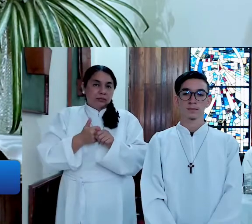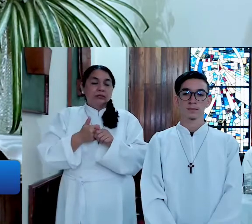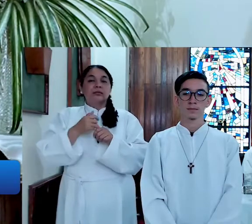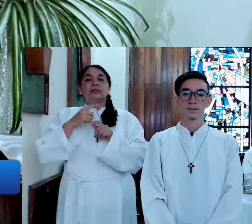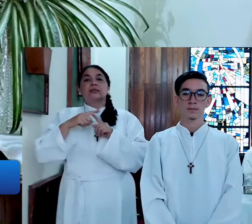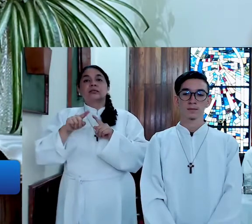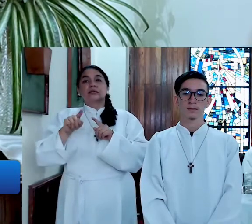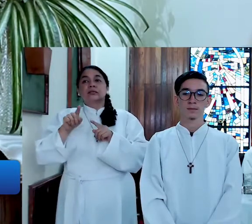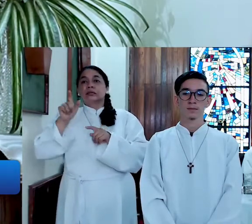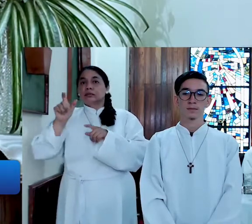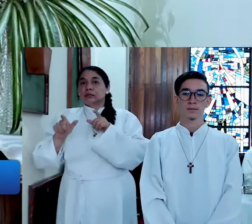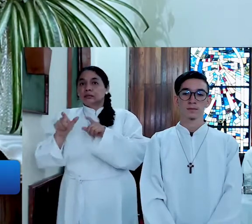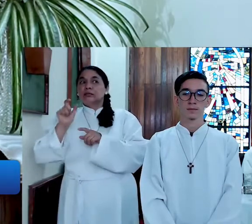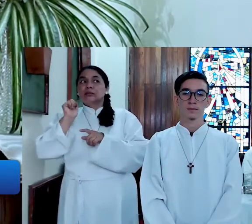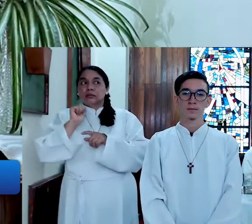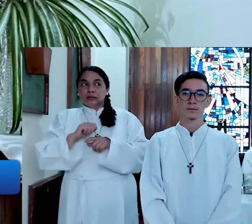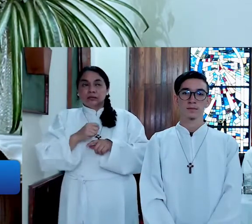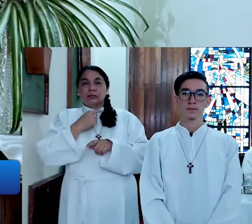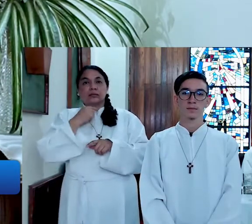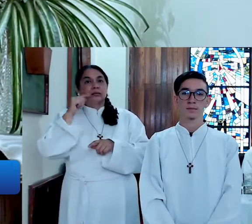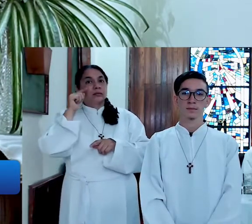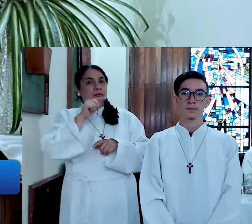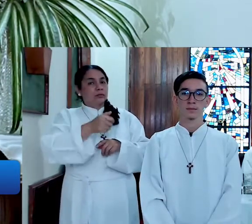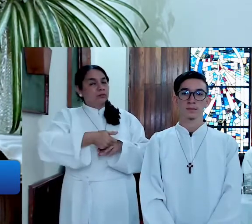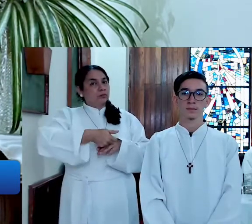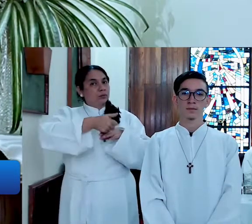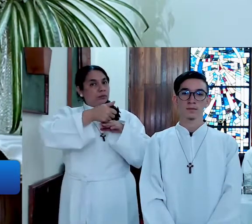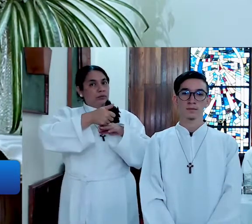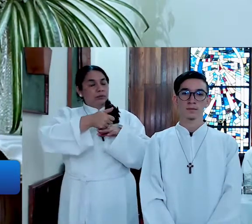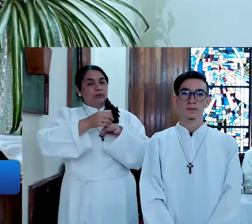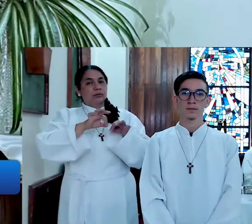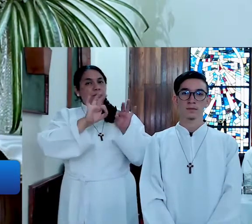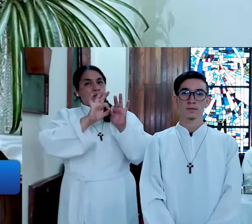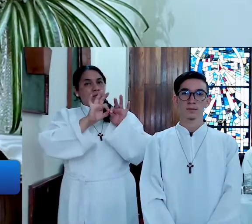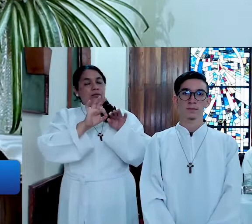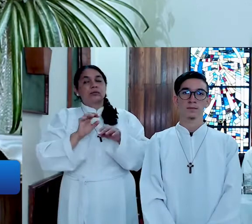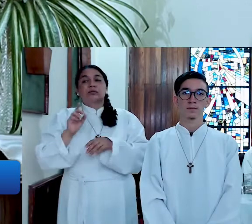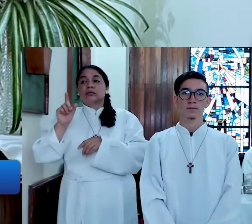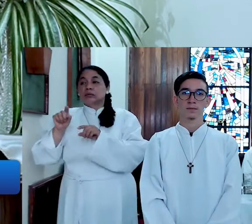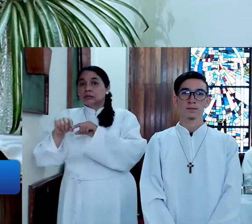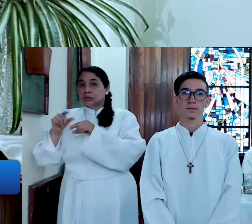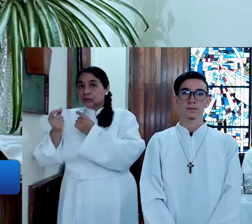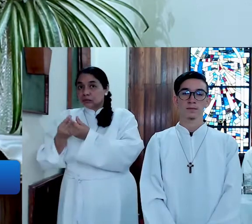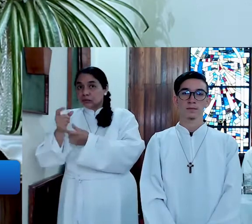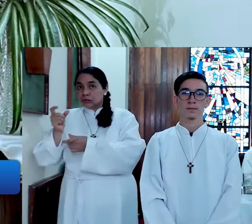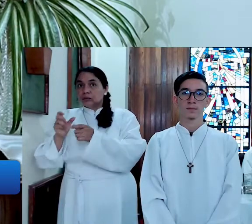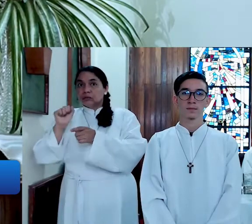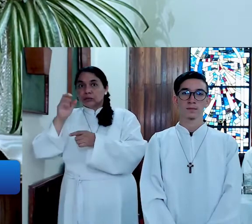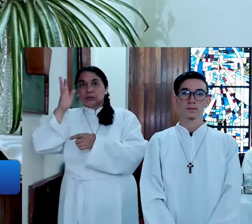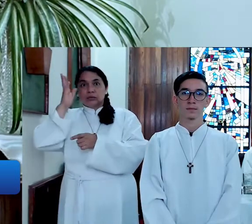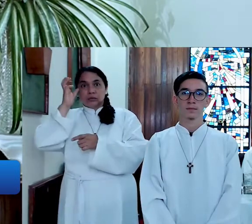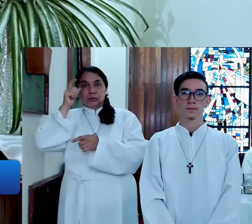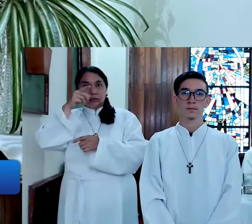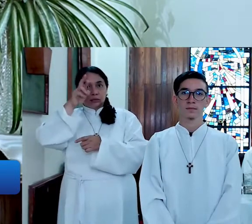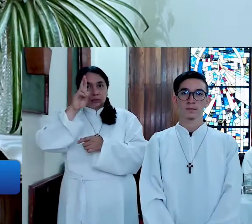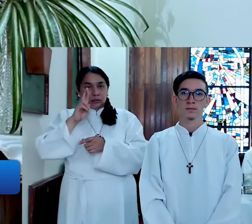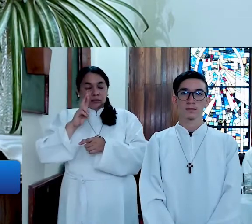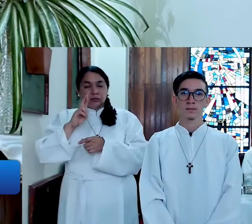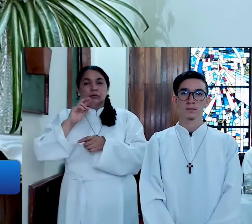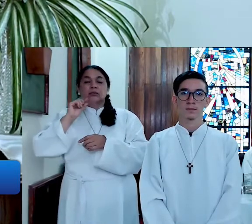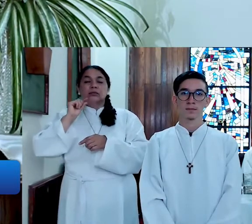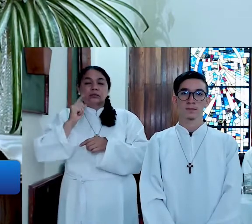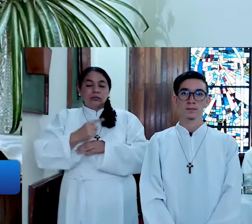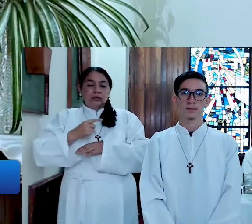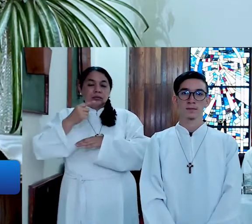estima. El número de hombres y mujeres que creían en el Señor iban creciendo de día en